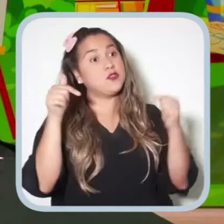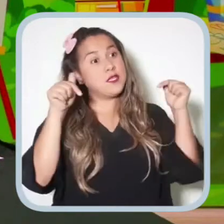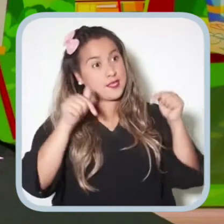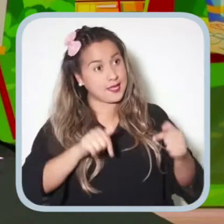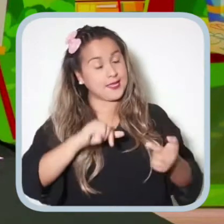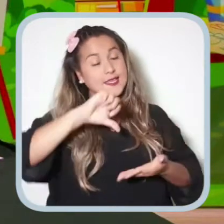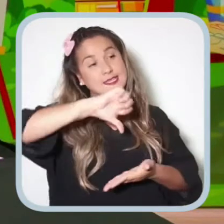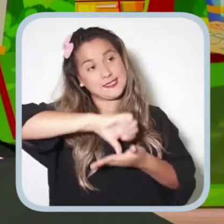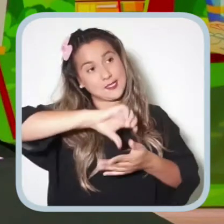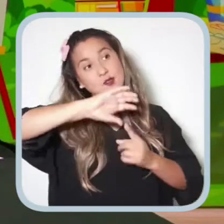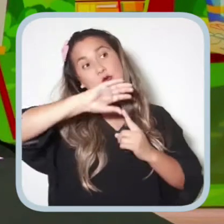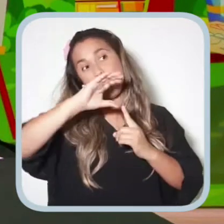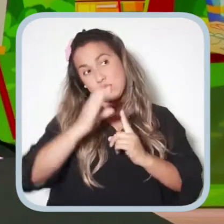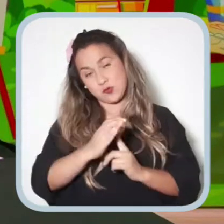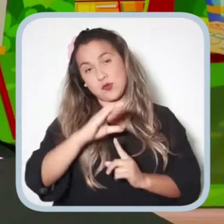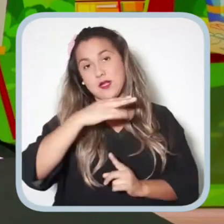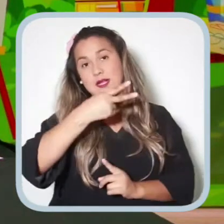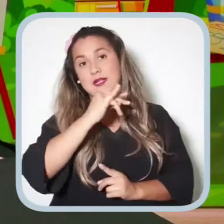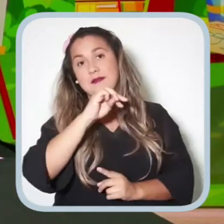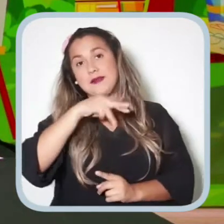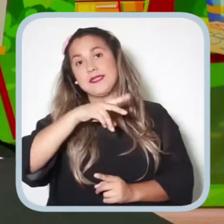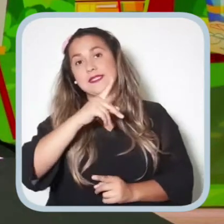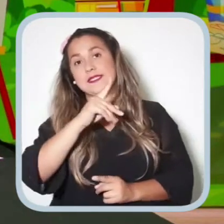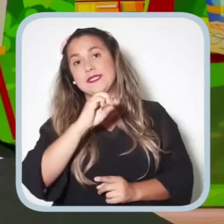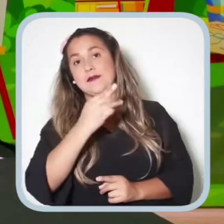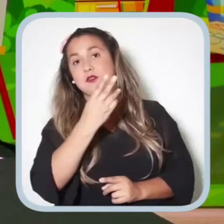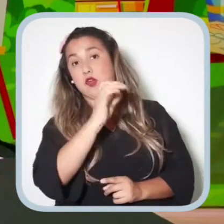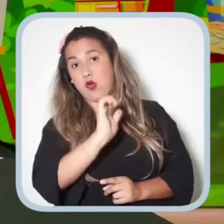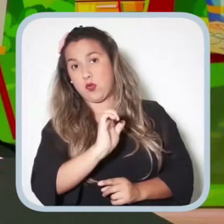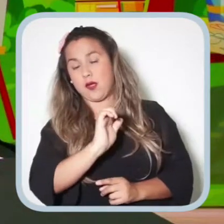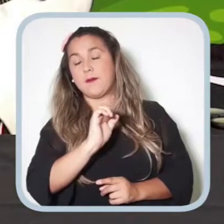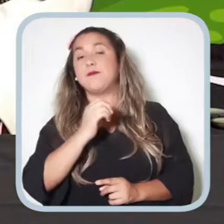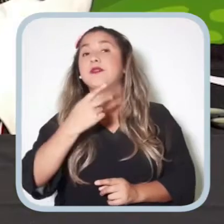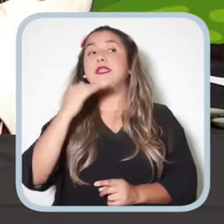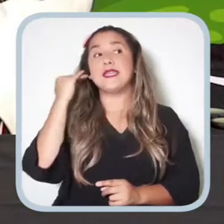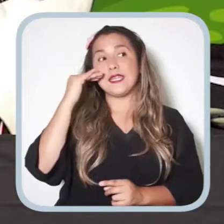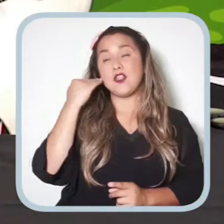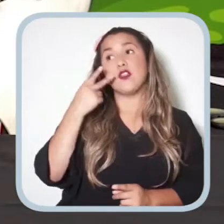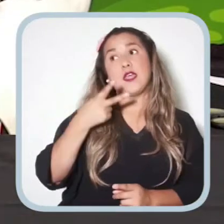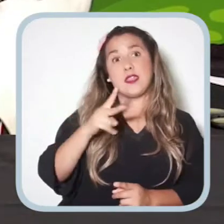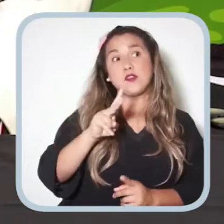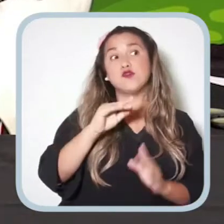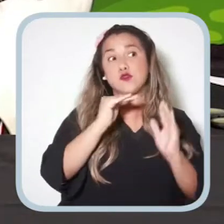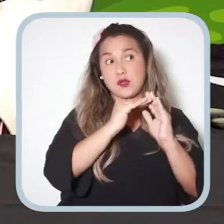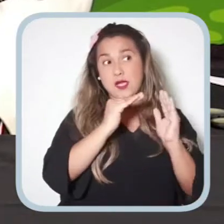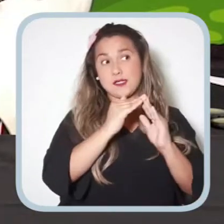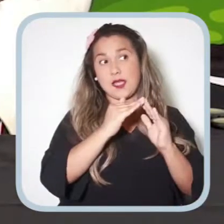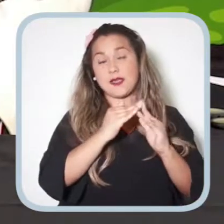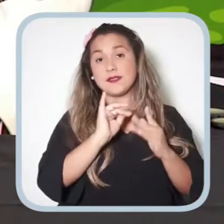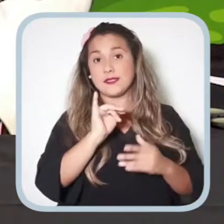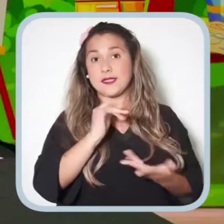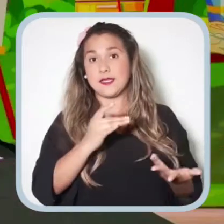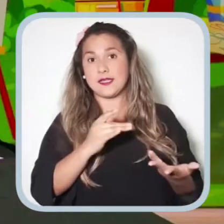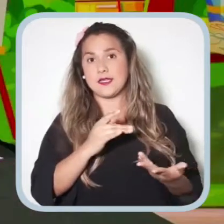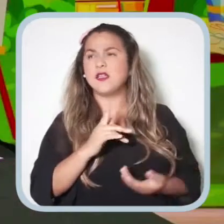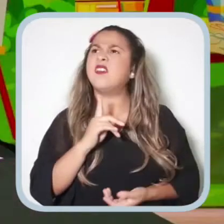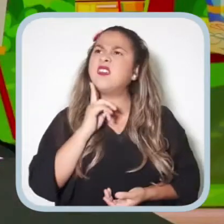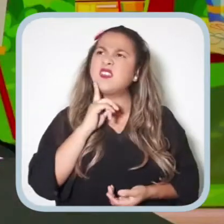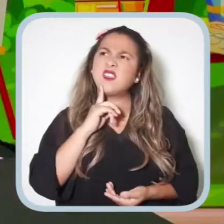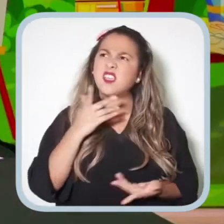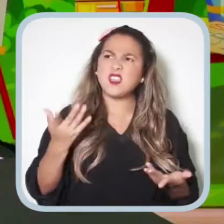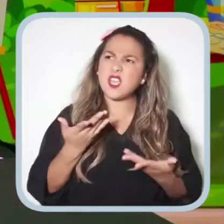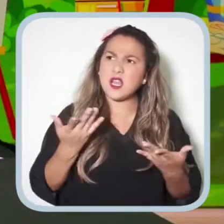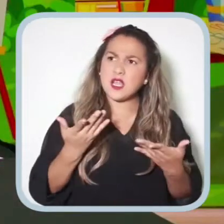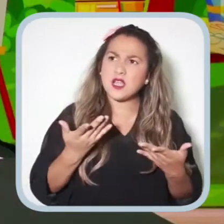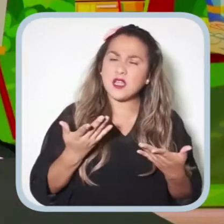el Centro Cultural Chincohue, y los niños y niñas desde sus casas. ¿Y qué tiene? Pues es muy